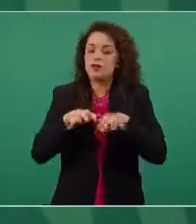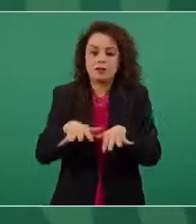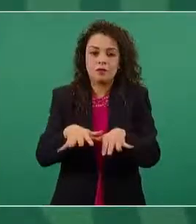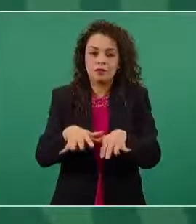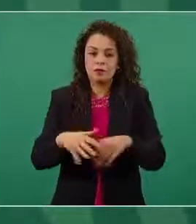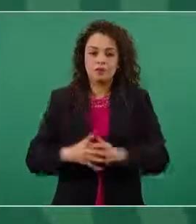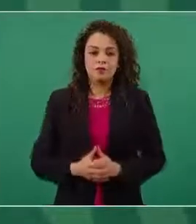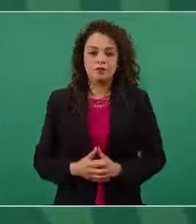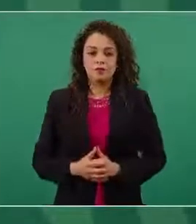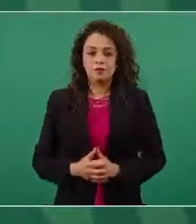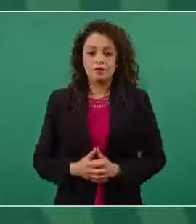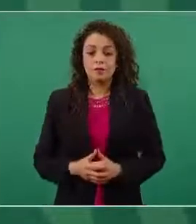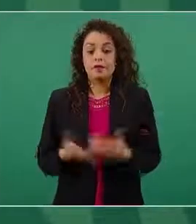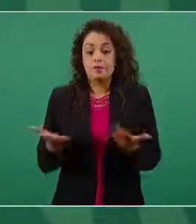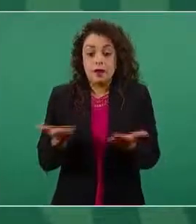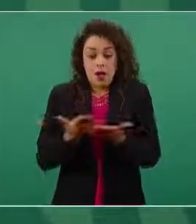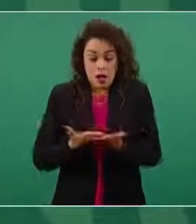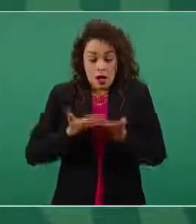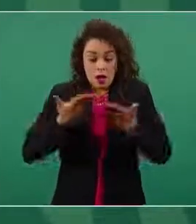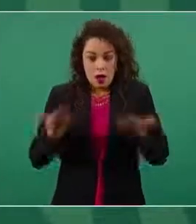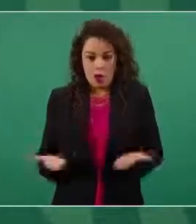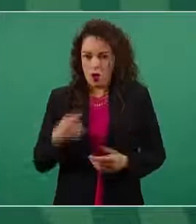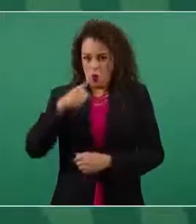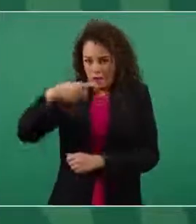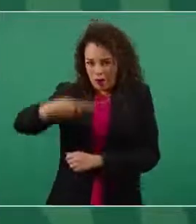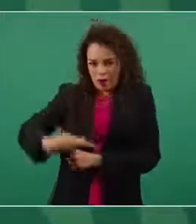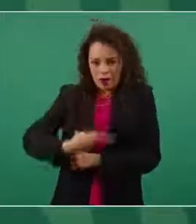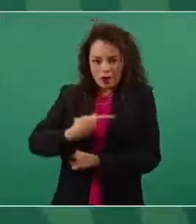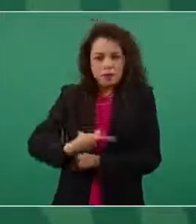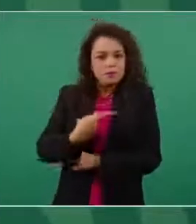Entonces, ahora tú me preguntas,